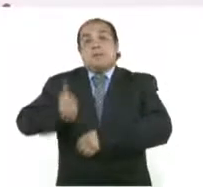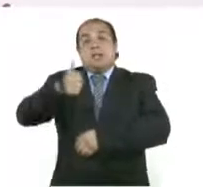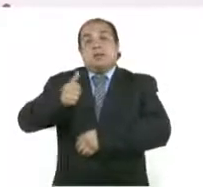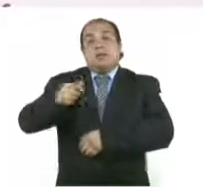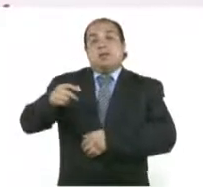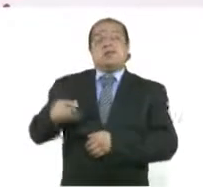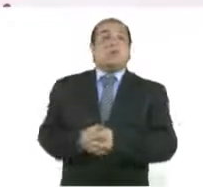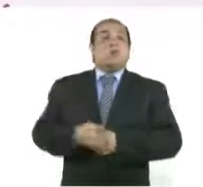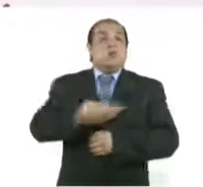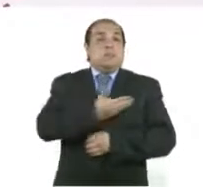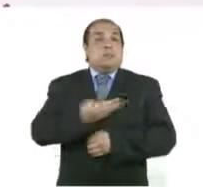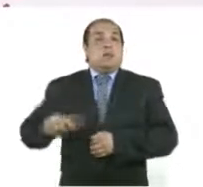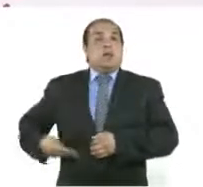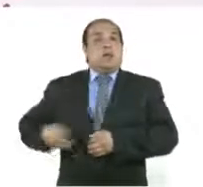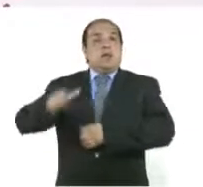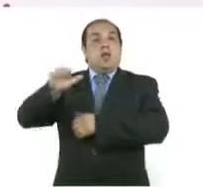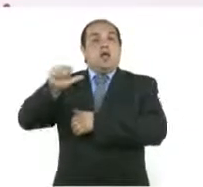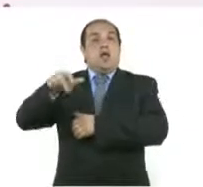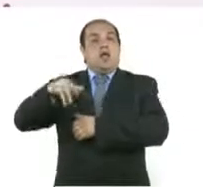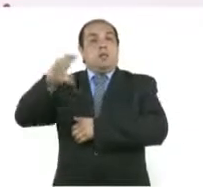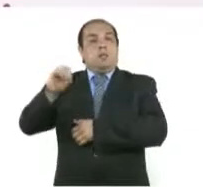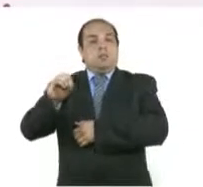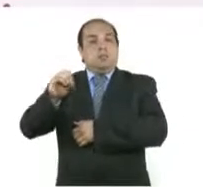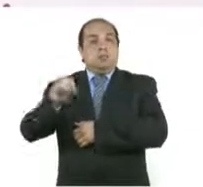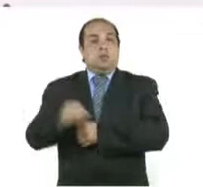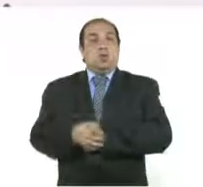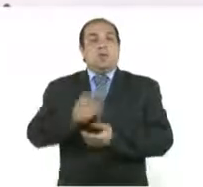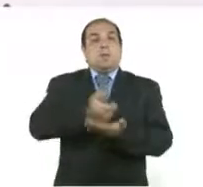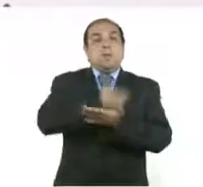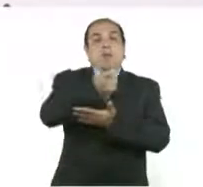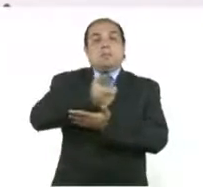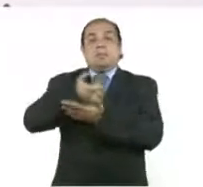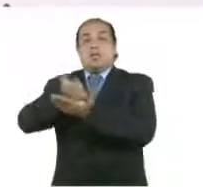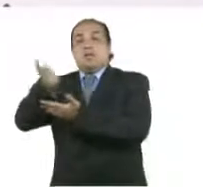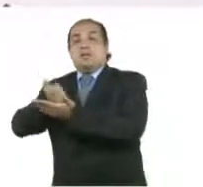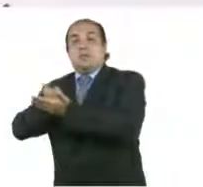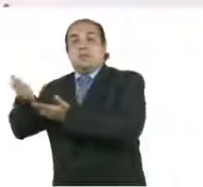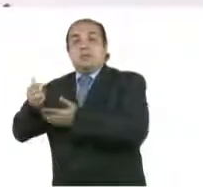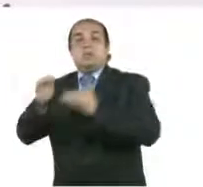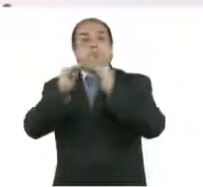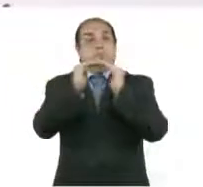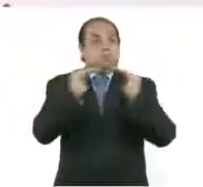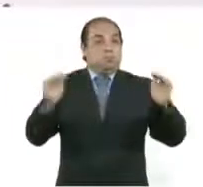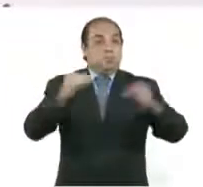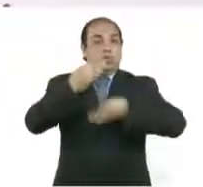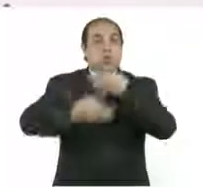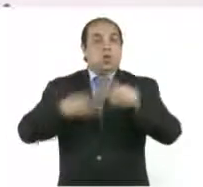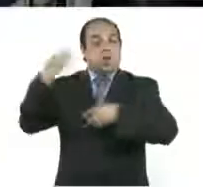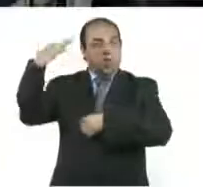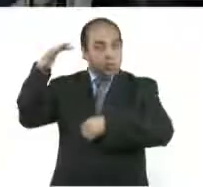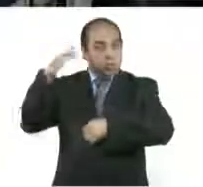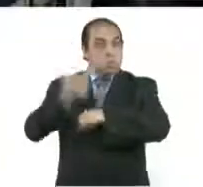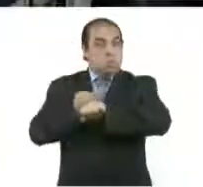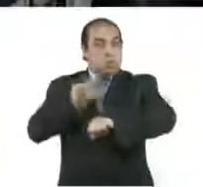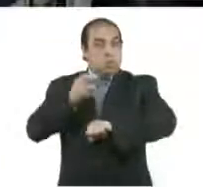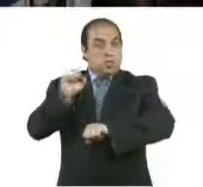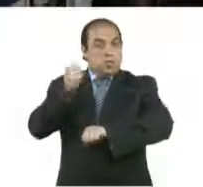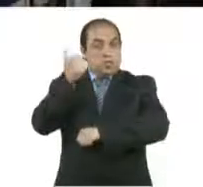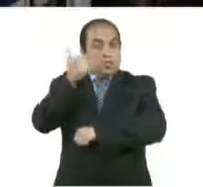Obrador, se distribuye equitativamente a todos los adultos mayores de 65 años y